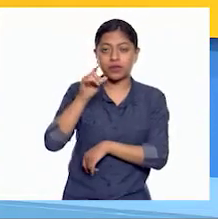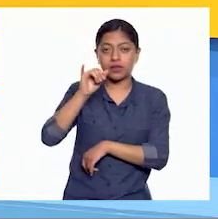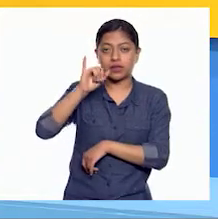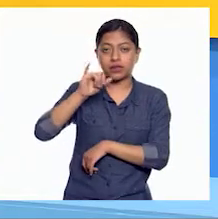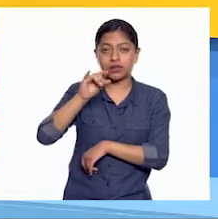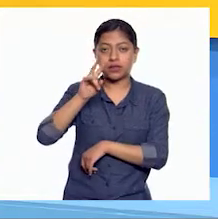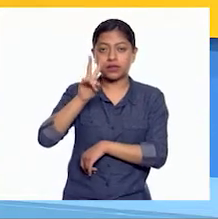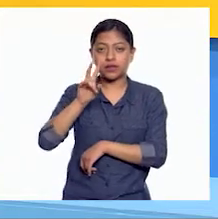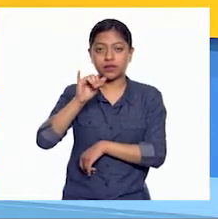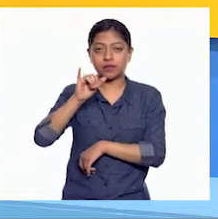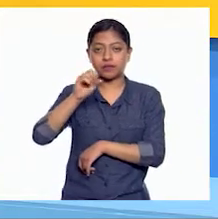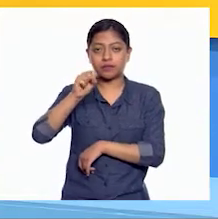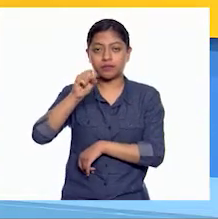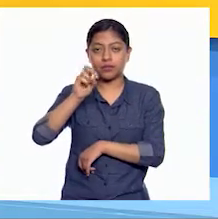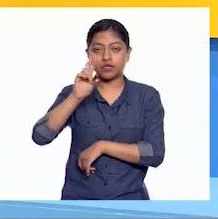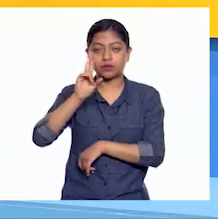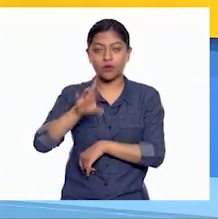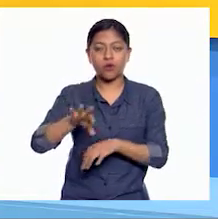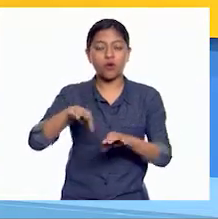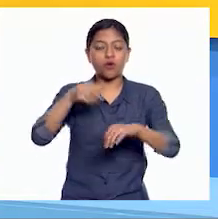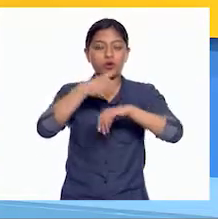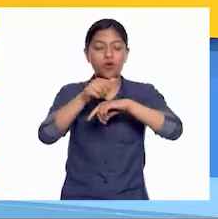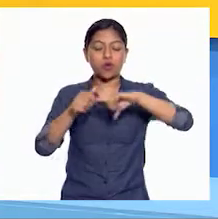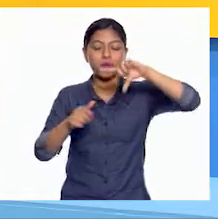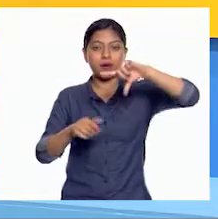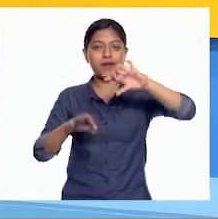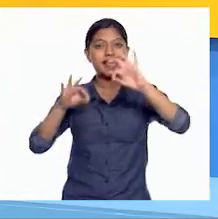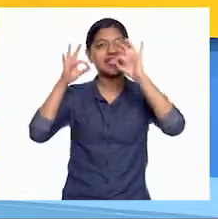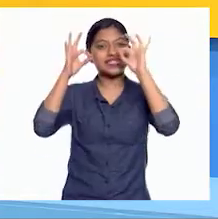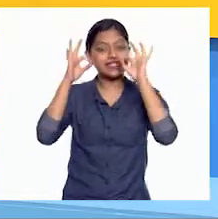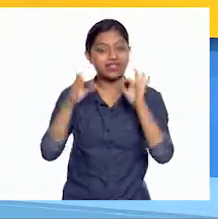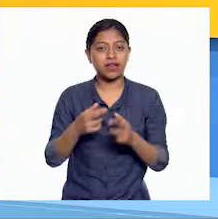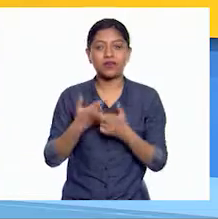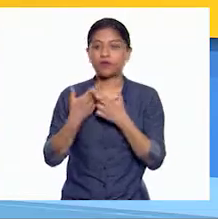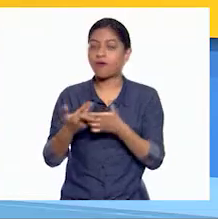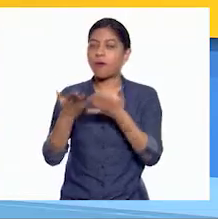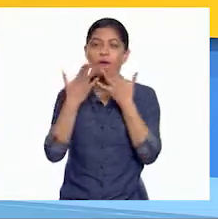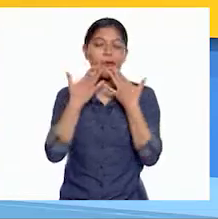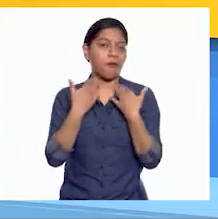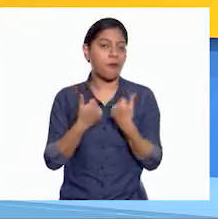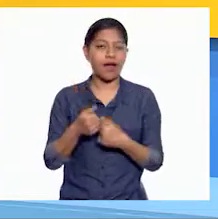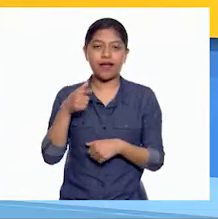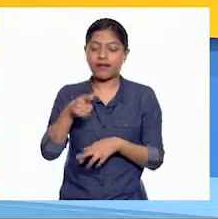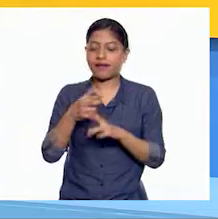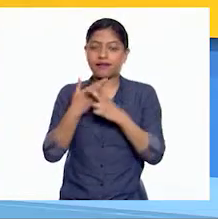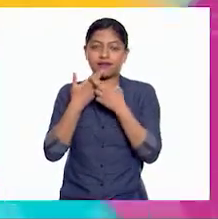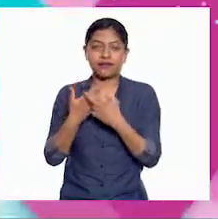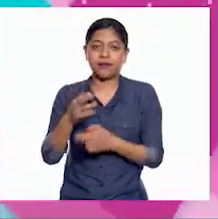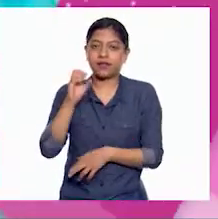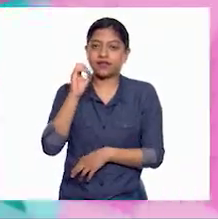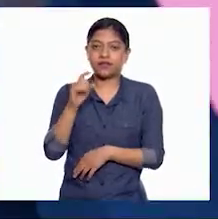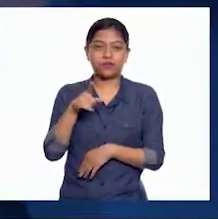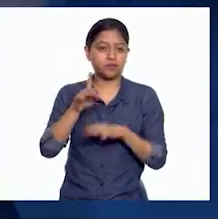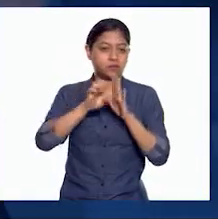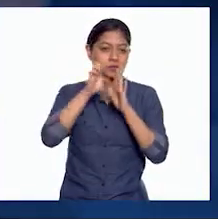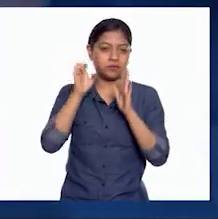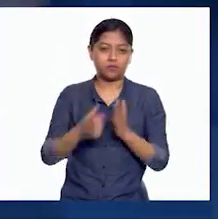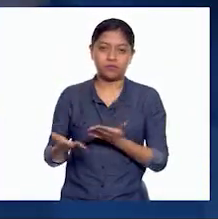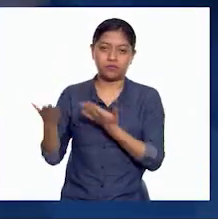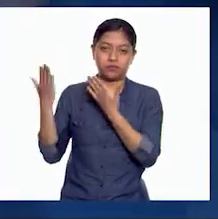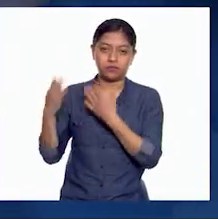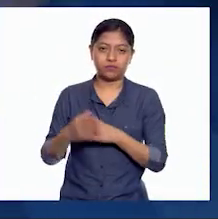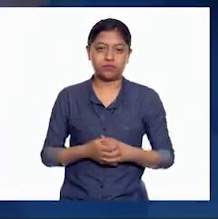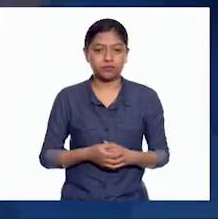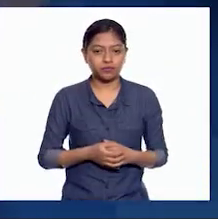dividen de manera exacta a otro número. Y su residuo es siempre cero. Por ejemplo, 3